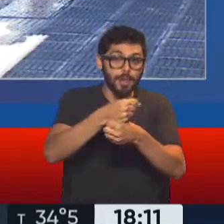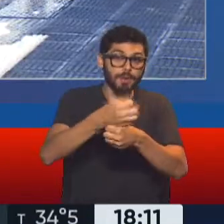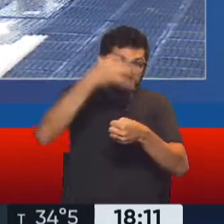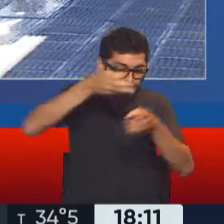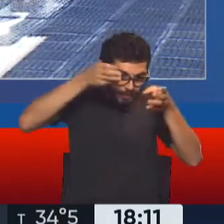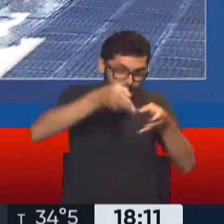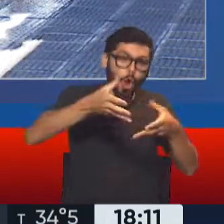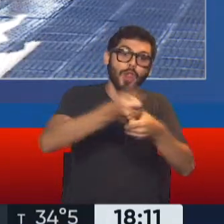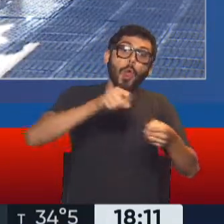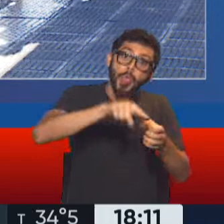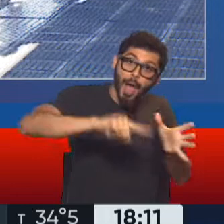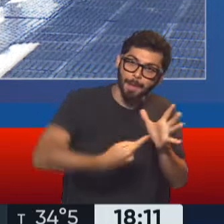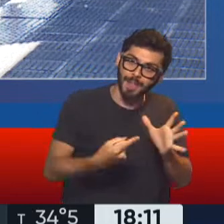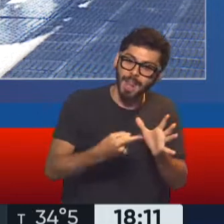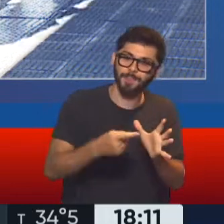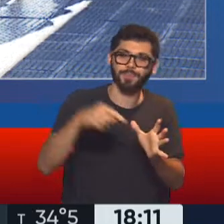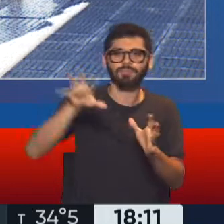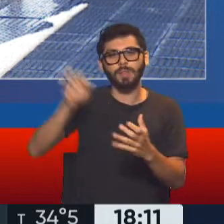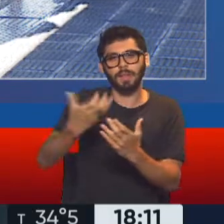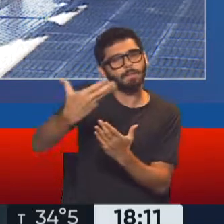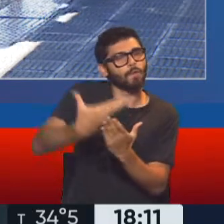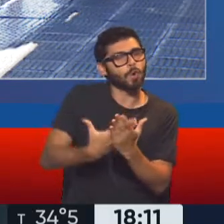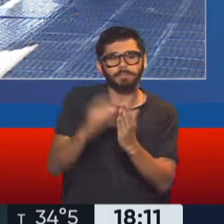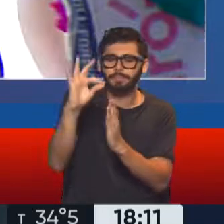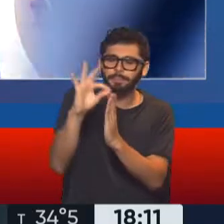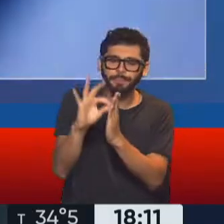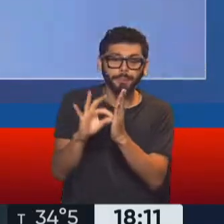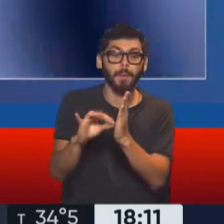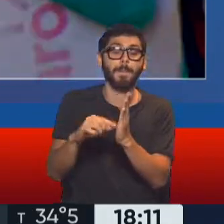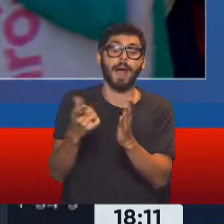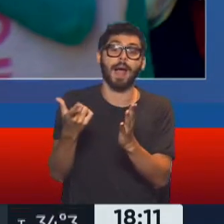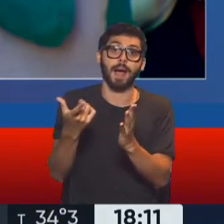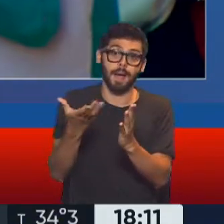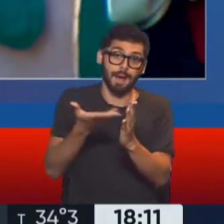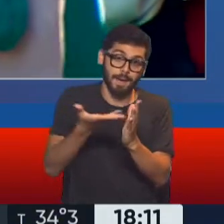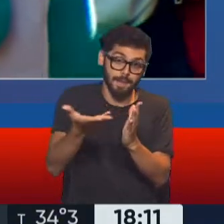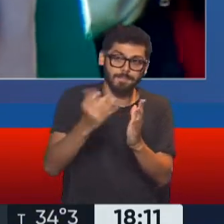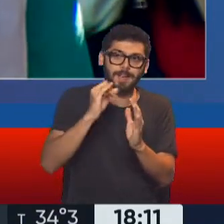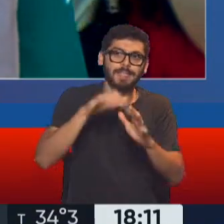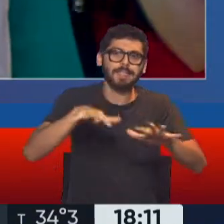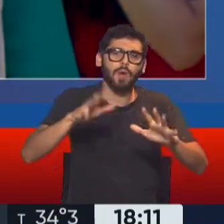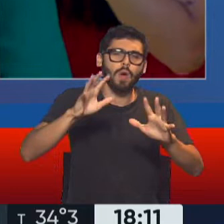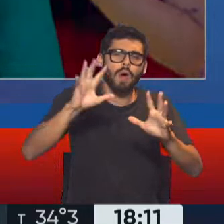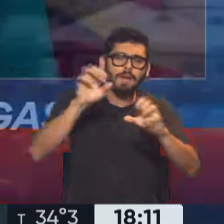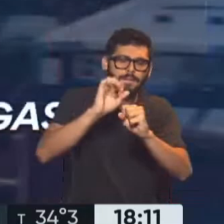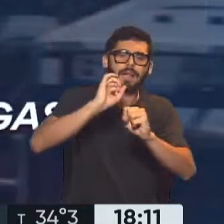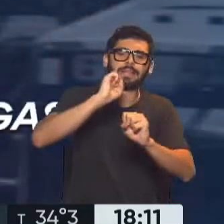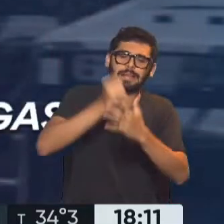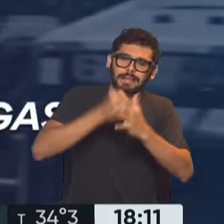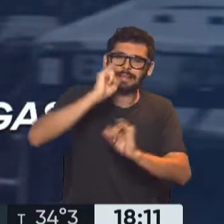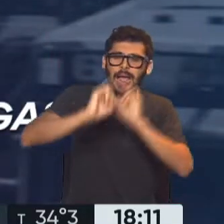de la Ciudad de Buenos Aires. Trajimos un montón de datos para tratar de desasnar la situación. Vamos a ver los números, también los vamos a